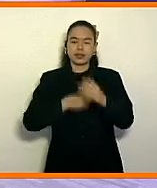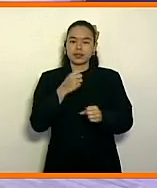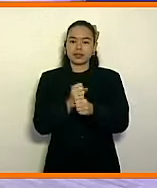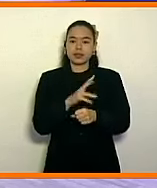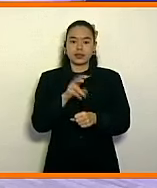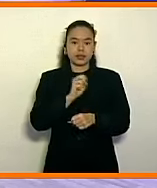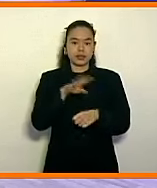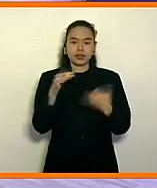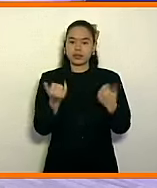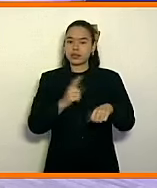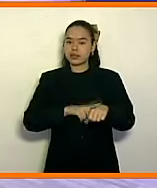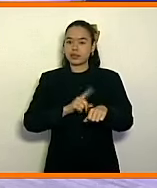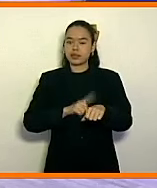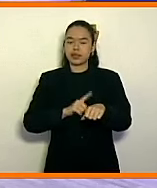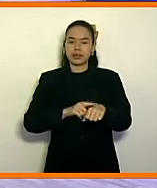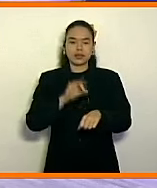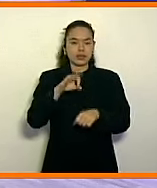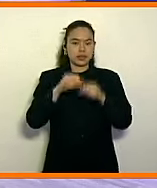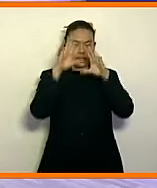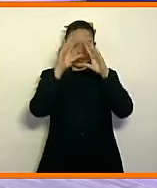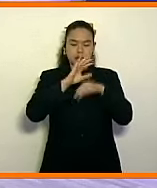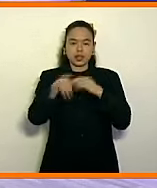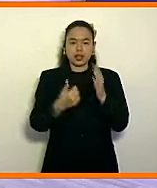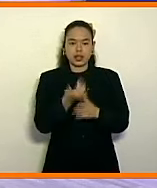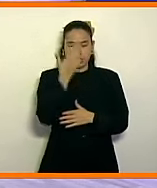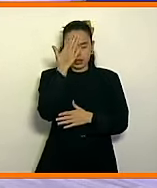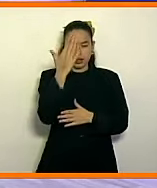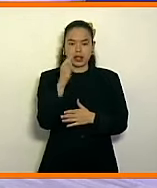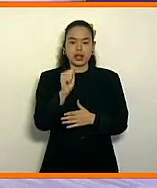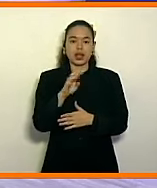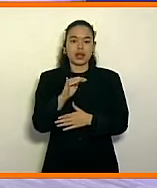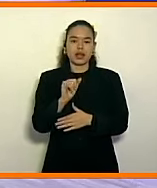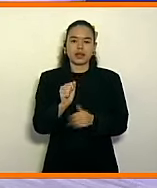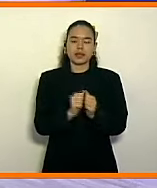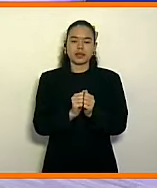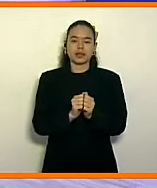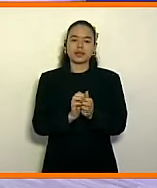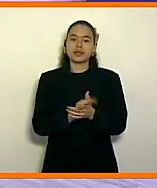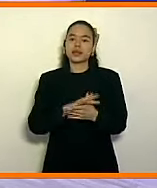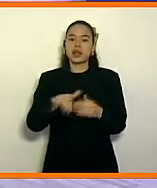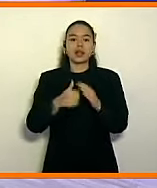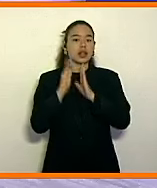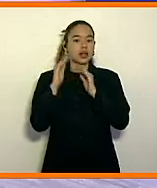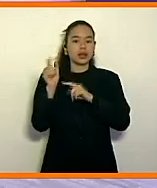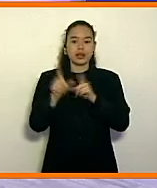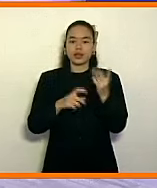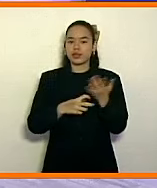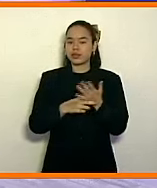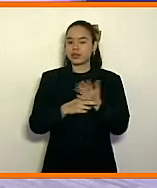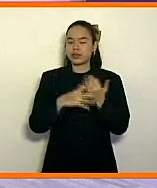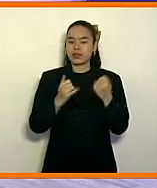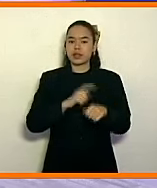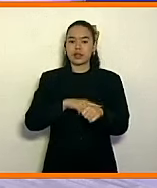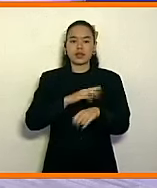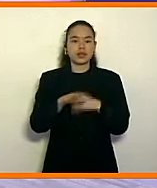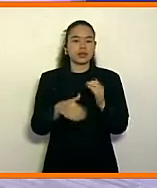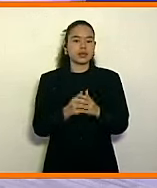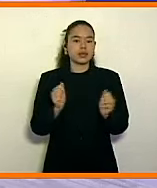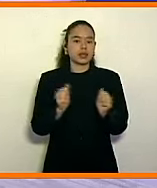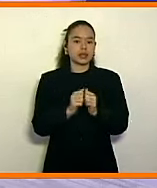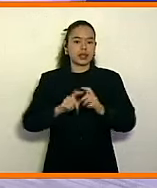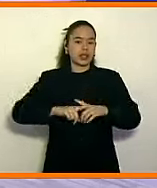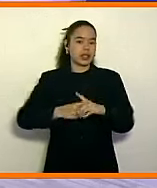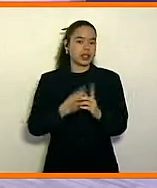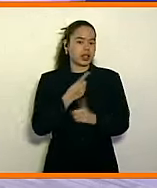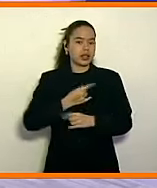comparto que el reloj está marcando las 9 en punto de la noche y te saluda Abigail Robelo. Espero que tengas tu boleto de Pega 3 en mano porque es momento de dar inicio a la